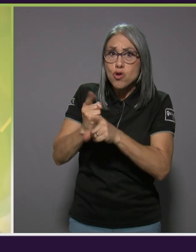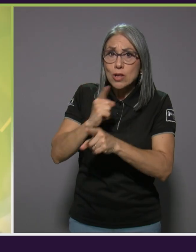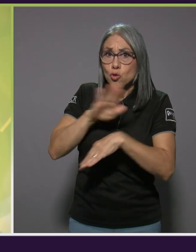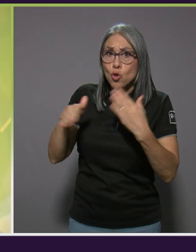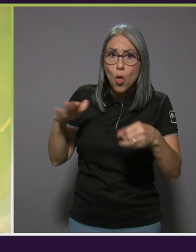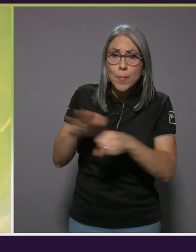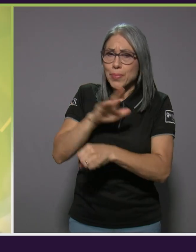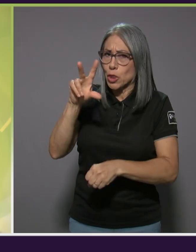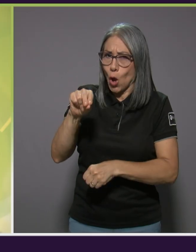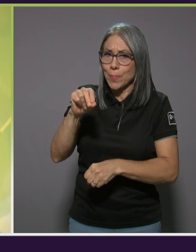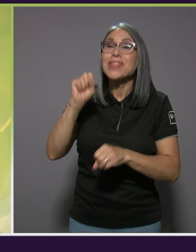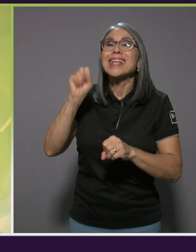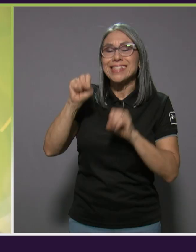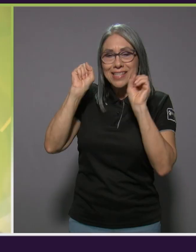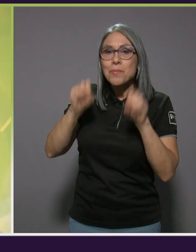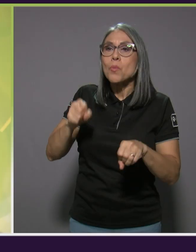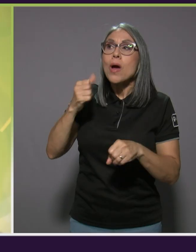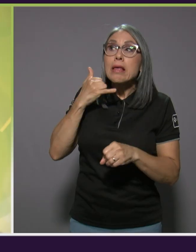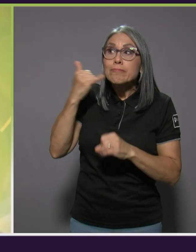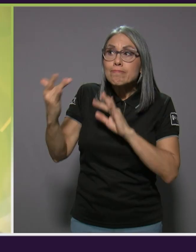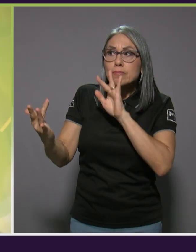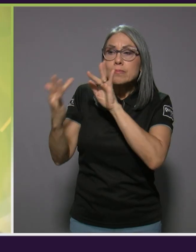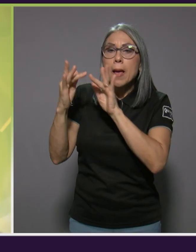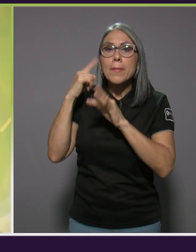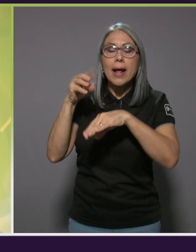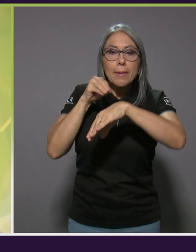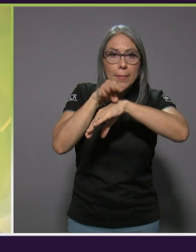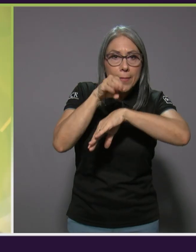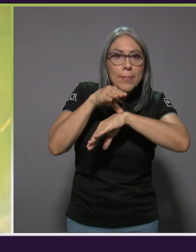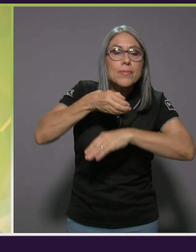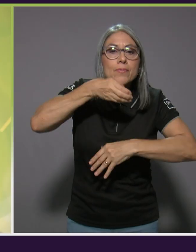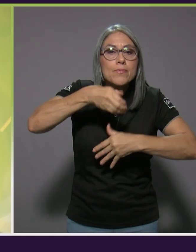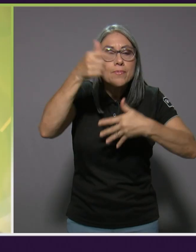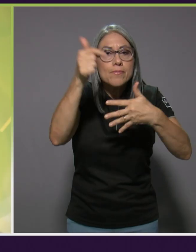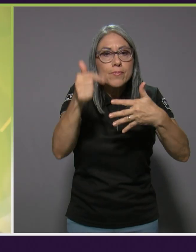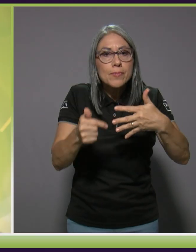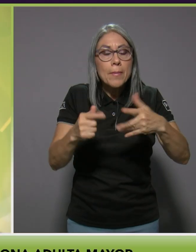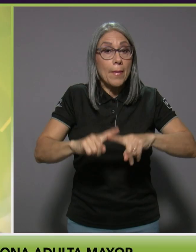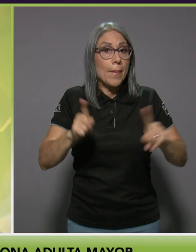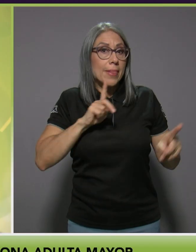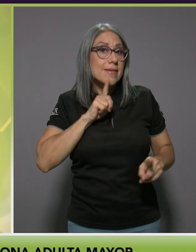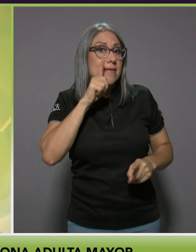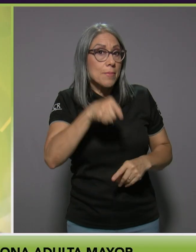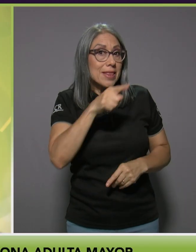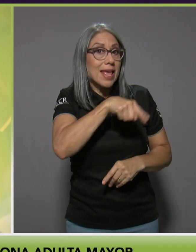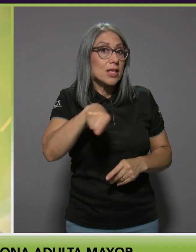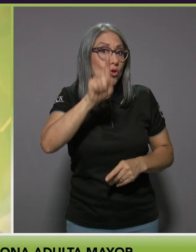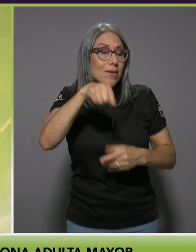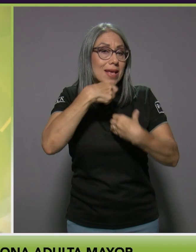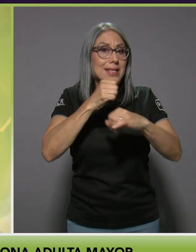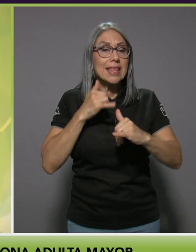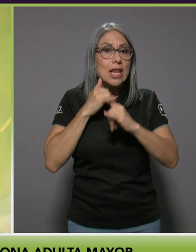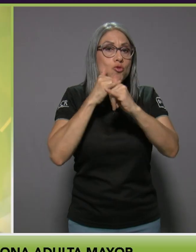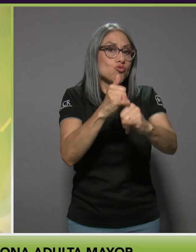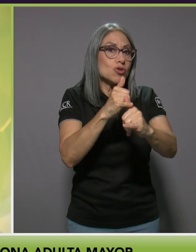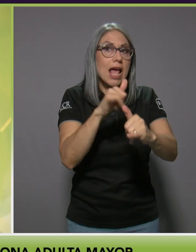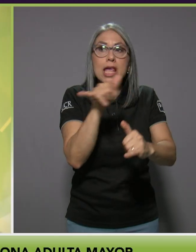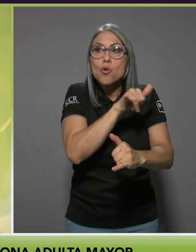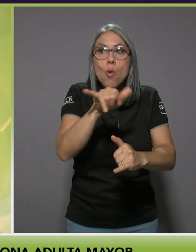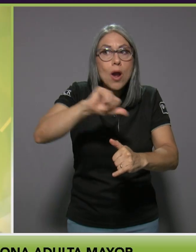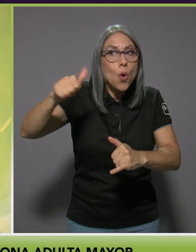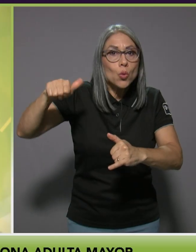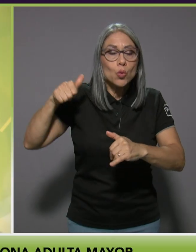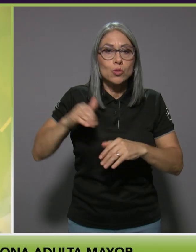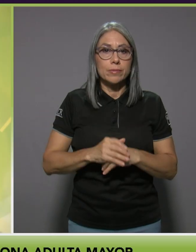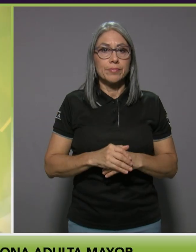puede comunicar con CONAPAM para recibir asesoría y demás, pero realmente es un proceso de denuncia como cualquier otro.